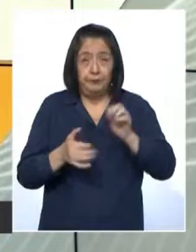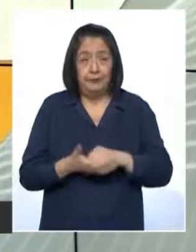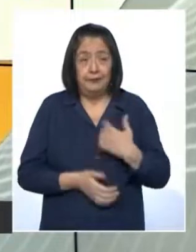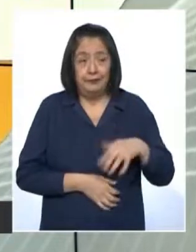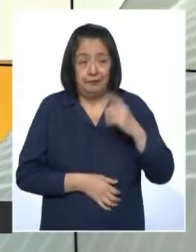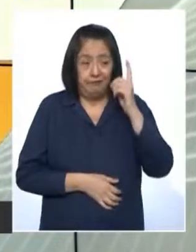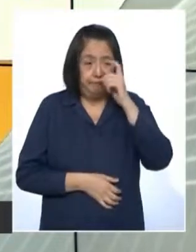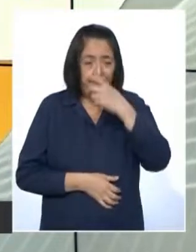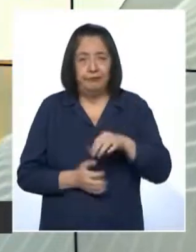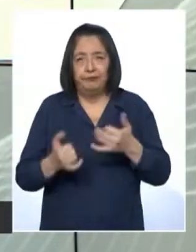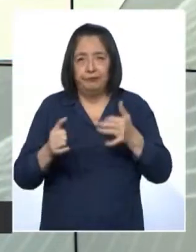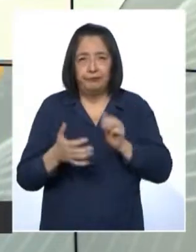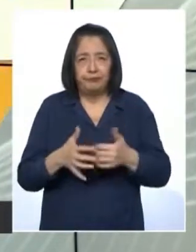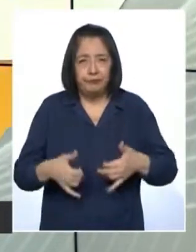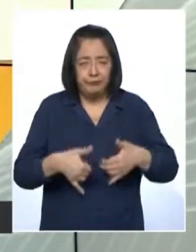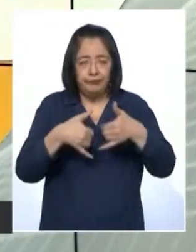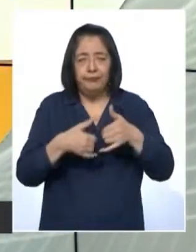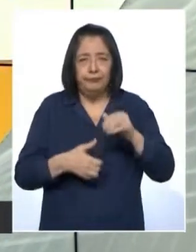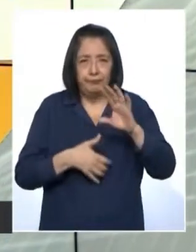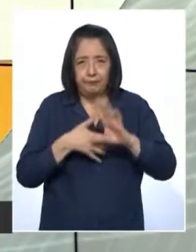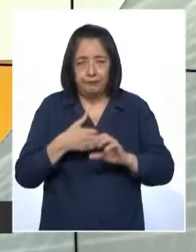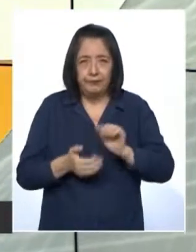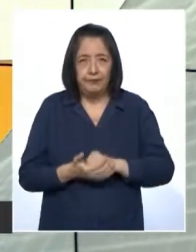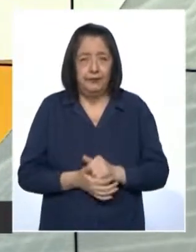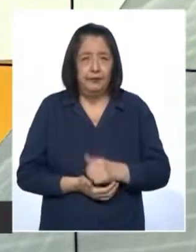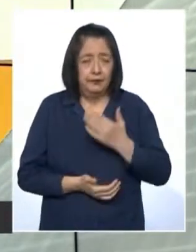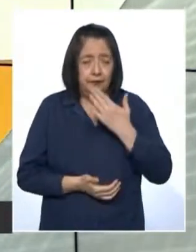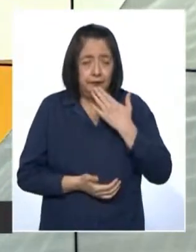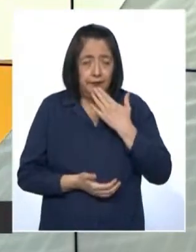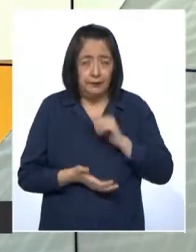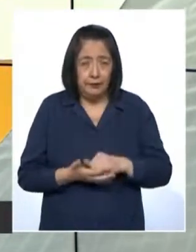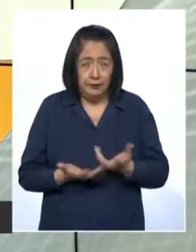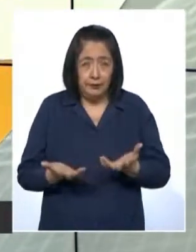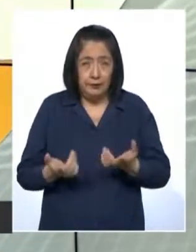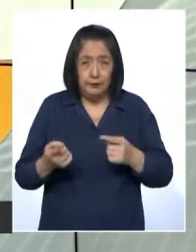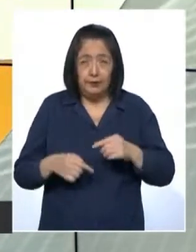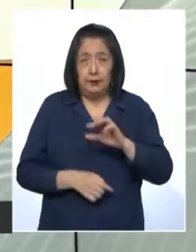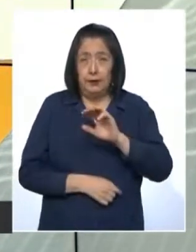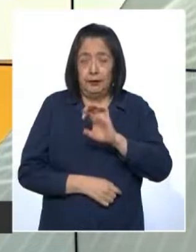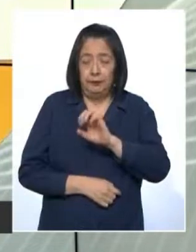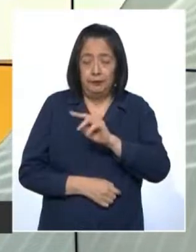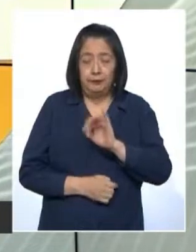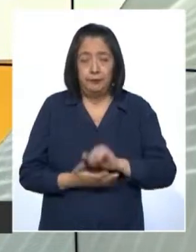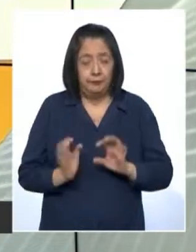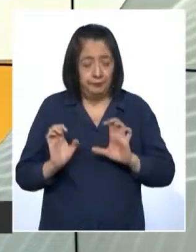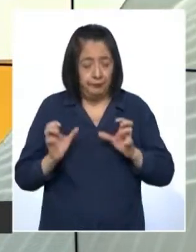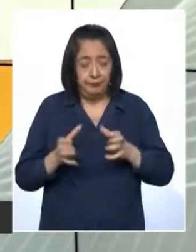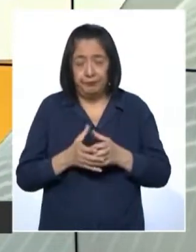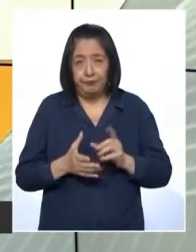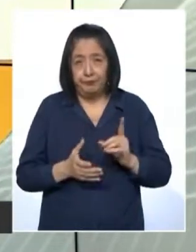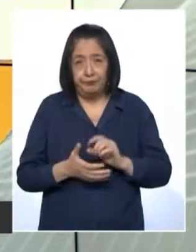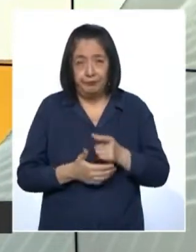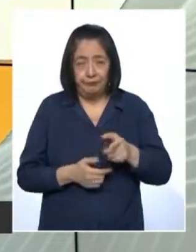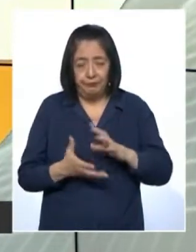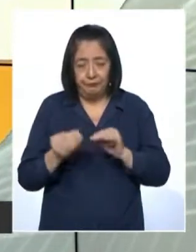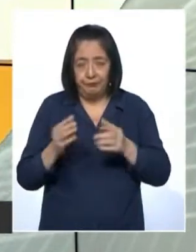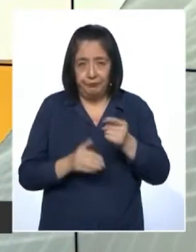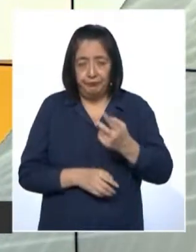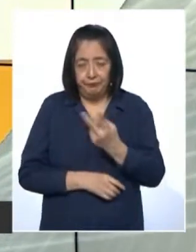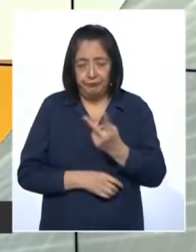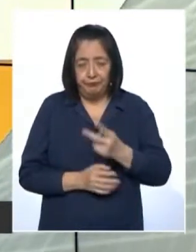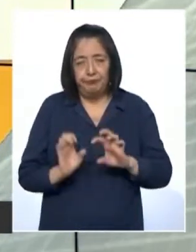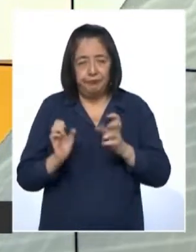durísimo rival en Copa para estos playoffs, que es el cuadro eléctrico, el Emelec. Jugará en el Estadio Nacional y este es el historial entre